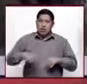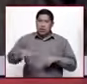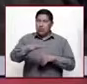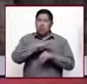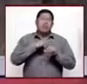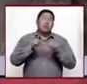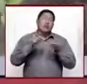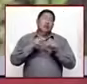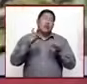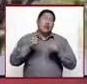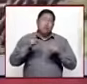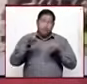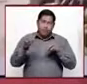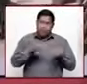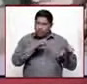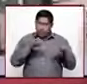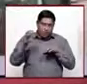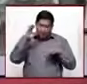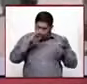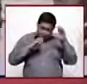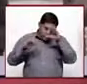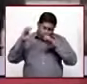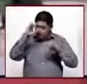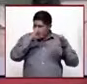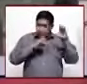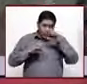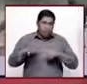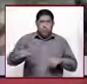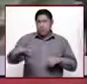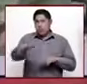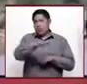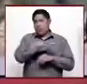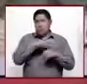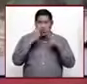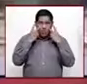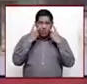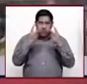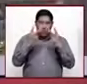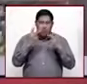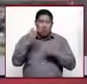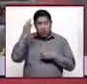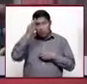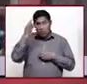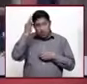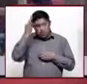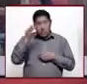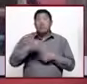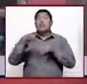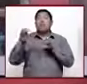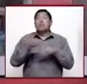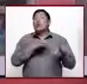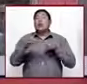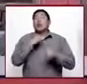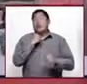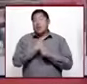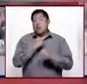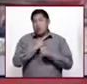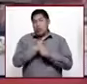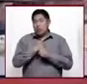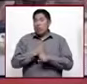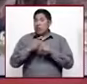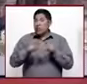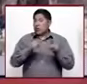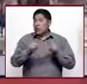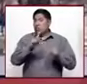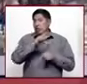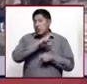Sin embargo, se está realizando la búsqueda correspondiente. Ahí vemos también a la fiscalía que está desarrollando su trabajo, entre otras unidades de